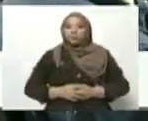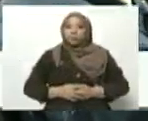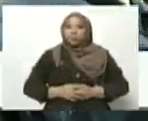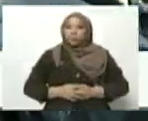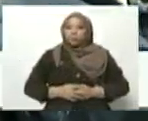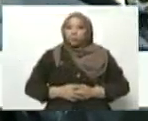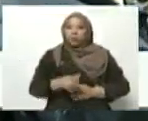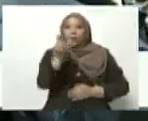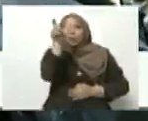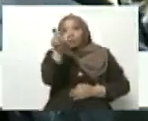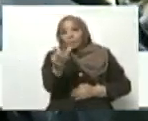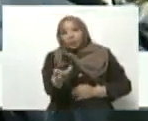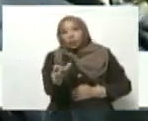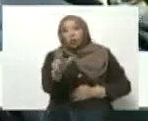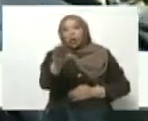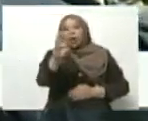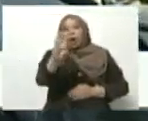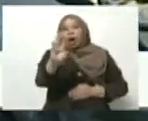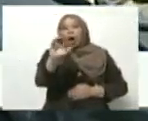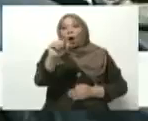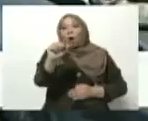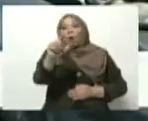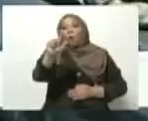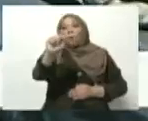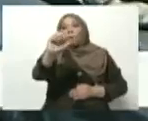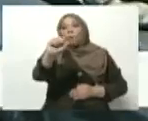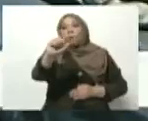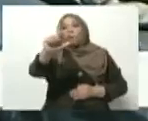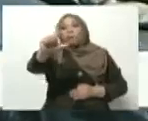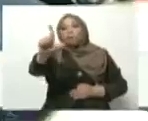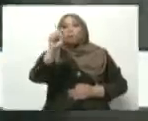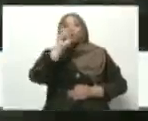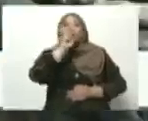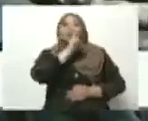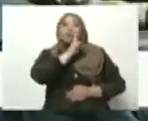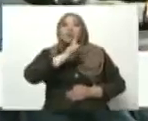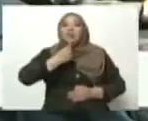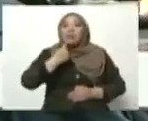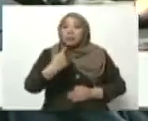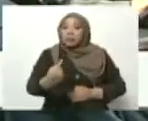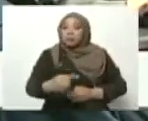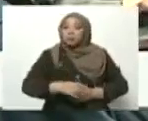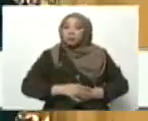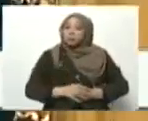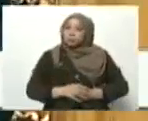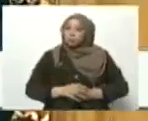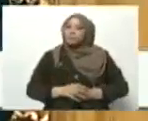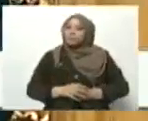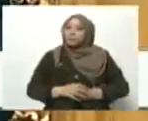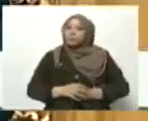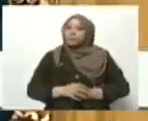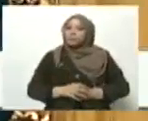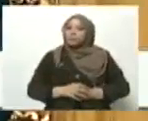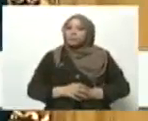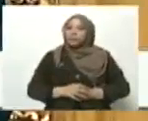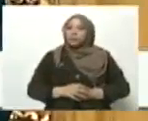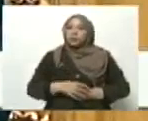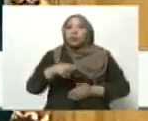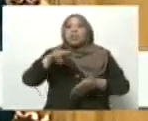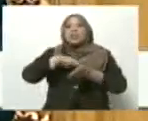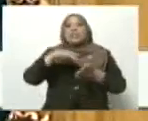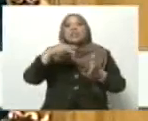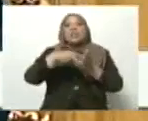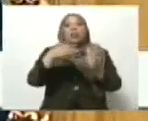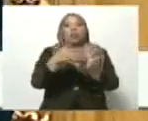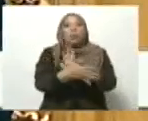Bolton tiene varios temas importantes. Un punto importante que aclaremos desde ya es que Bolton define las